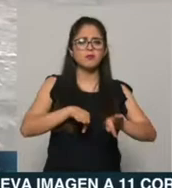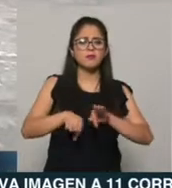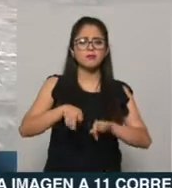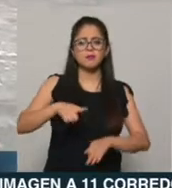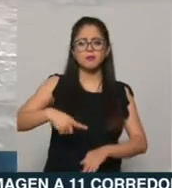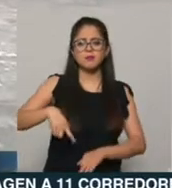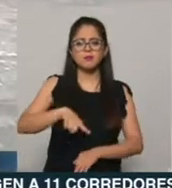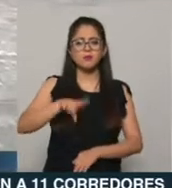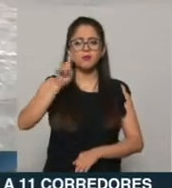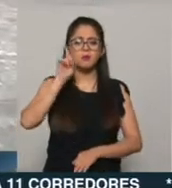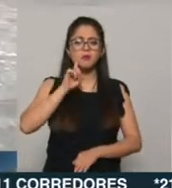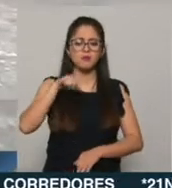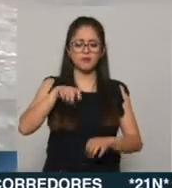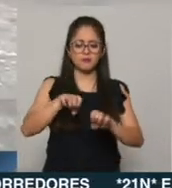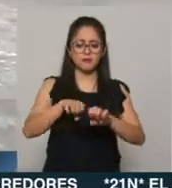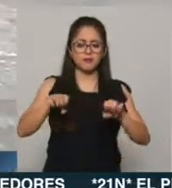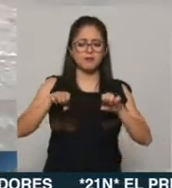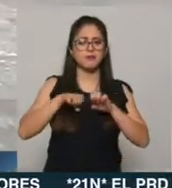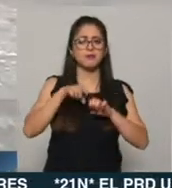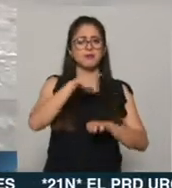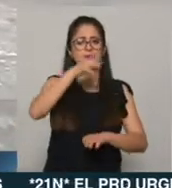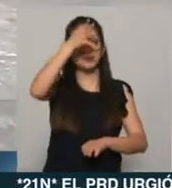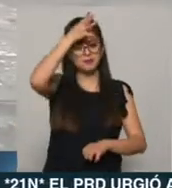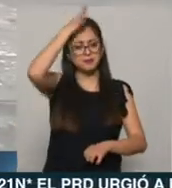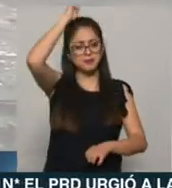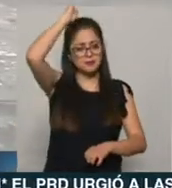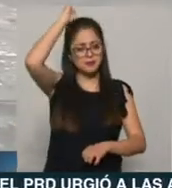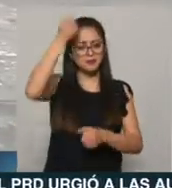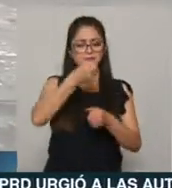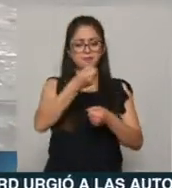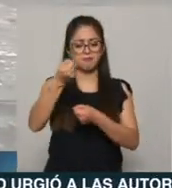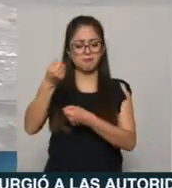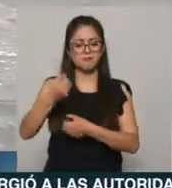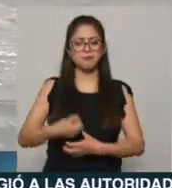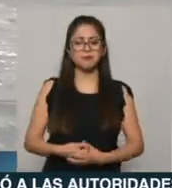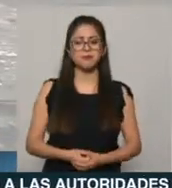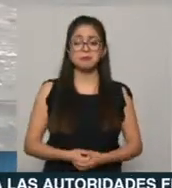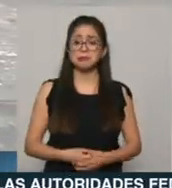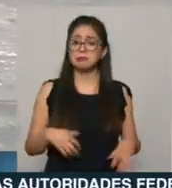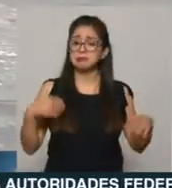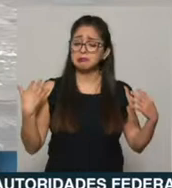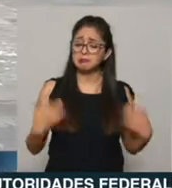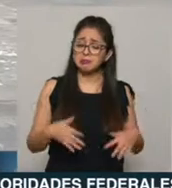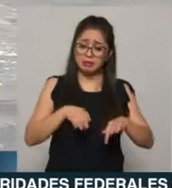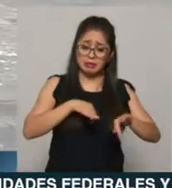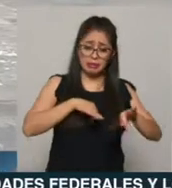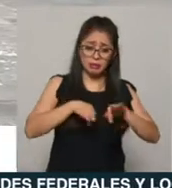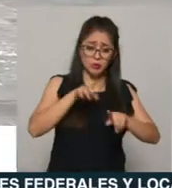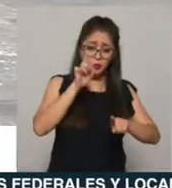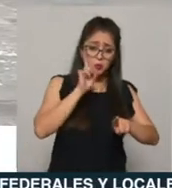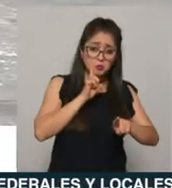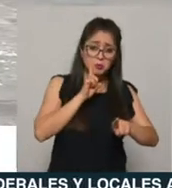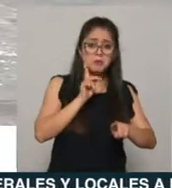heroico Cuerpo de Bomberos? Bueno, pues te puedo decir que el trabajo de una mujer bombero es igual al de los